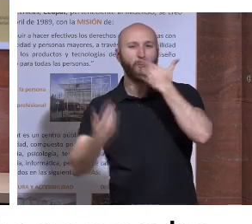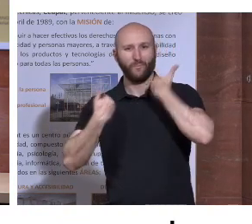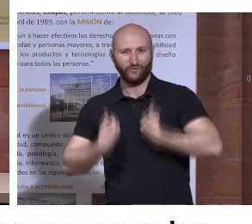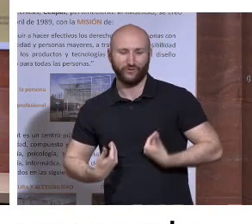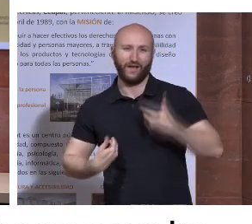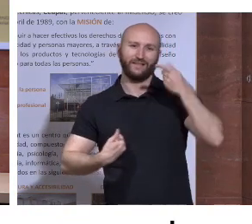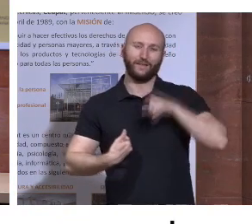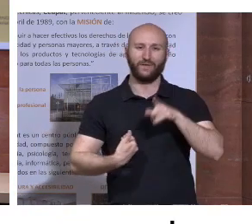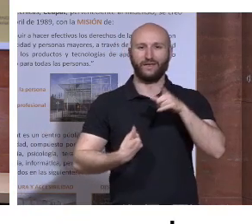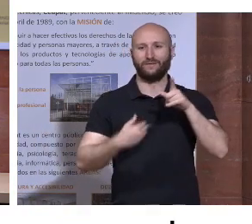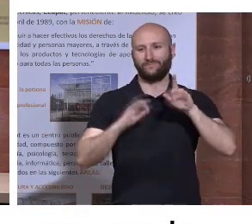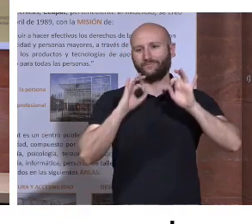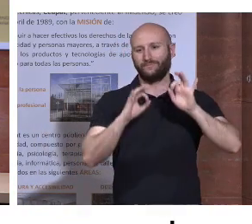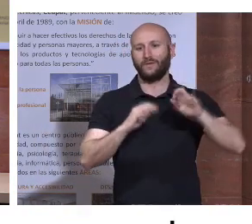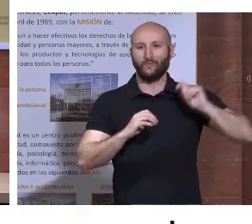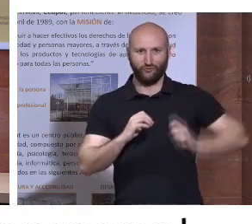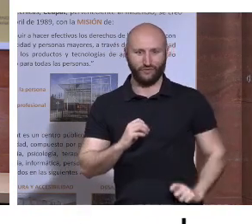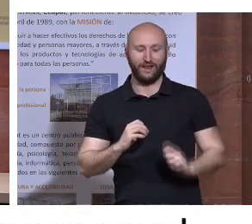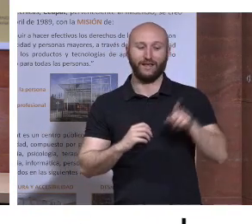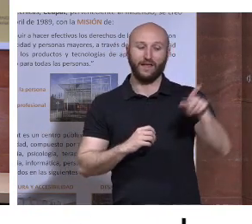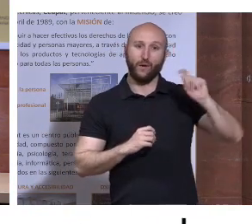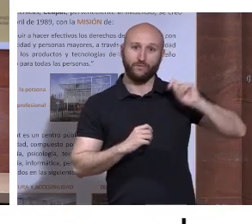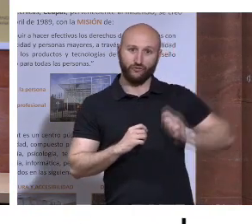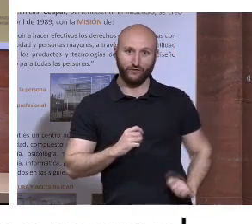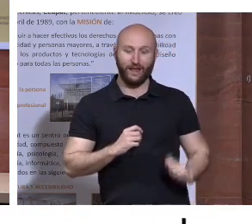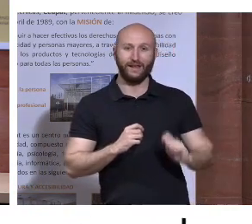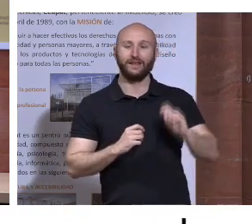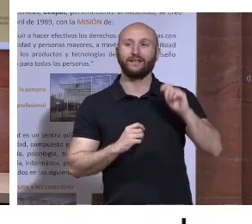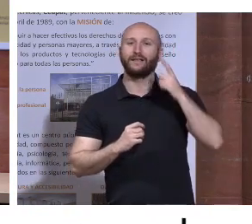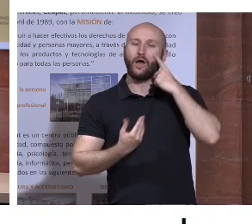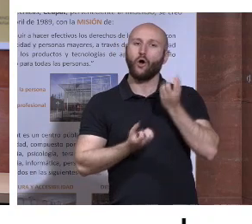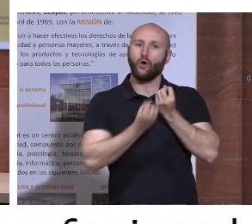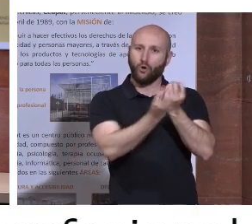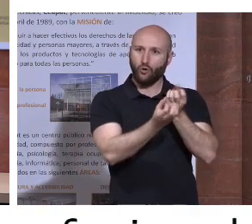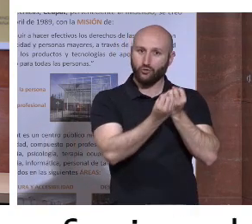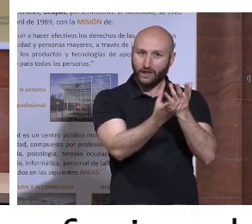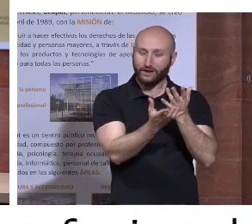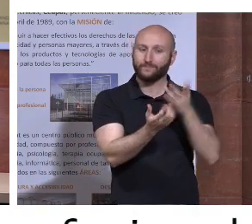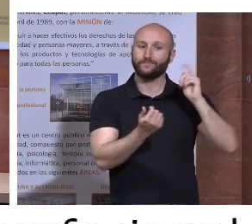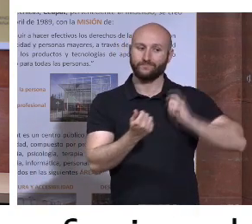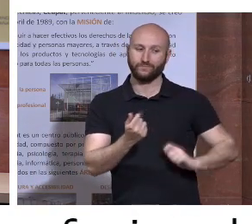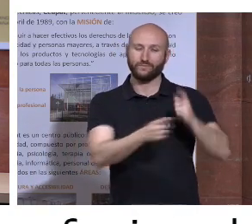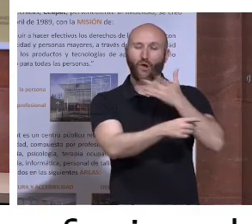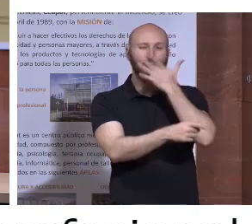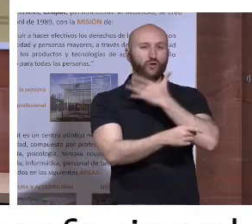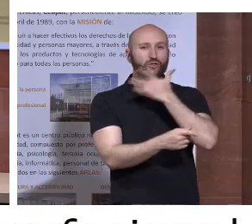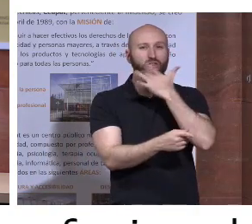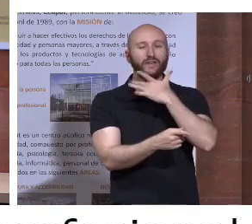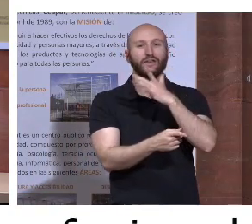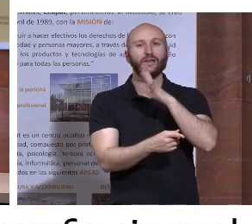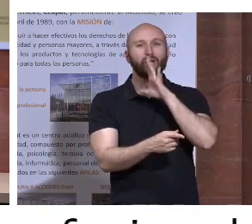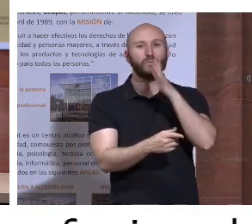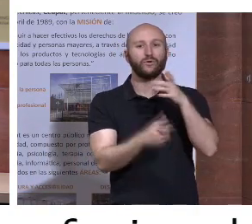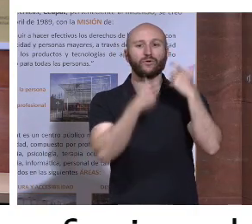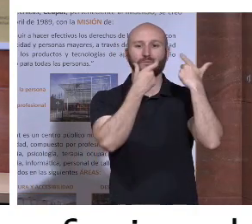como en lo profesional. Y en lo profesional, vamos a cortar, en lo profesional le conocí, bueno, por la parte del